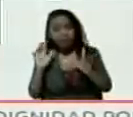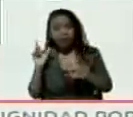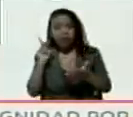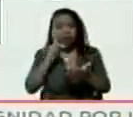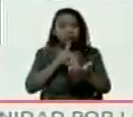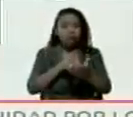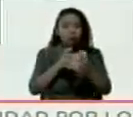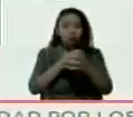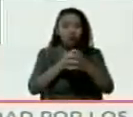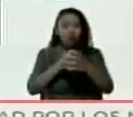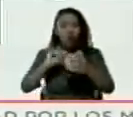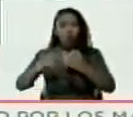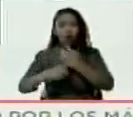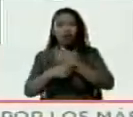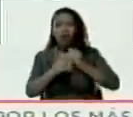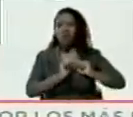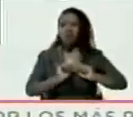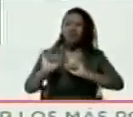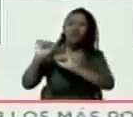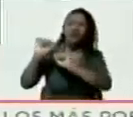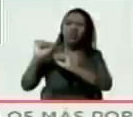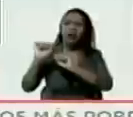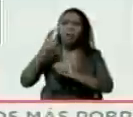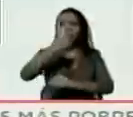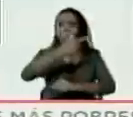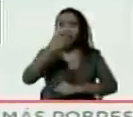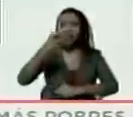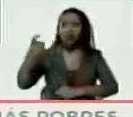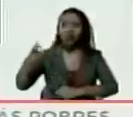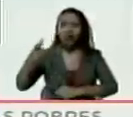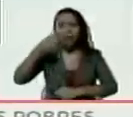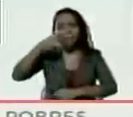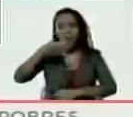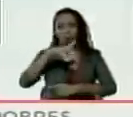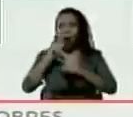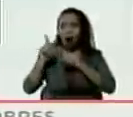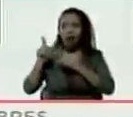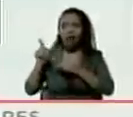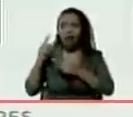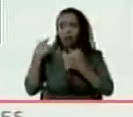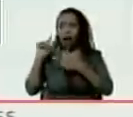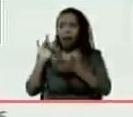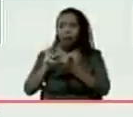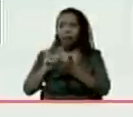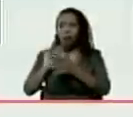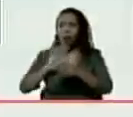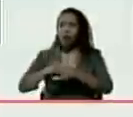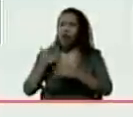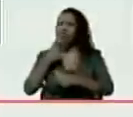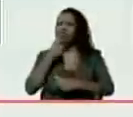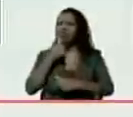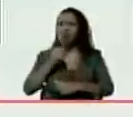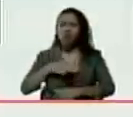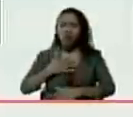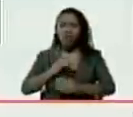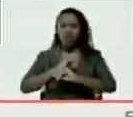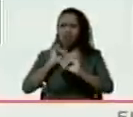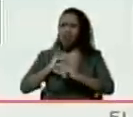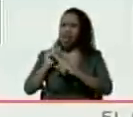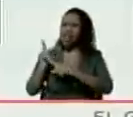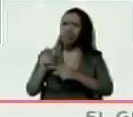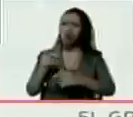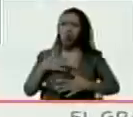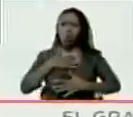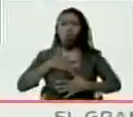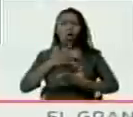es rechazada con consigna por las personas del pueblo que se encontraban allí, porque ¿quién puede estar feliz, contento y